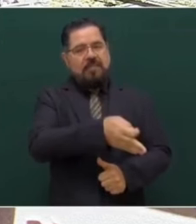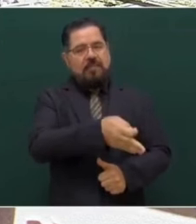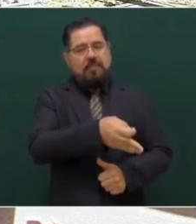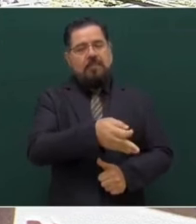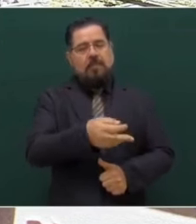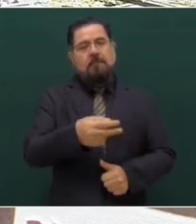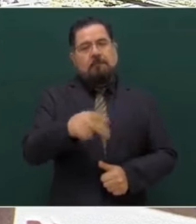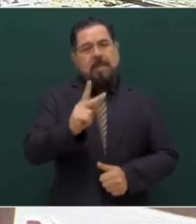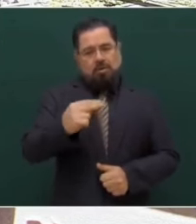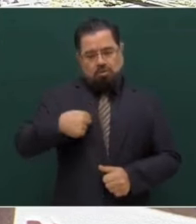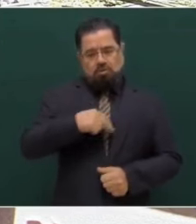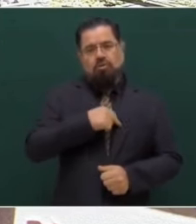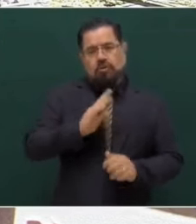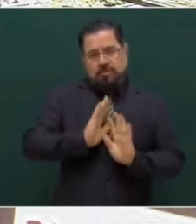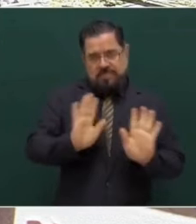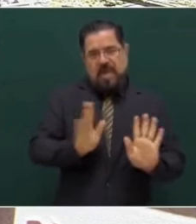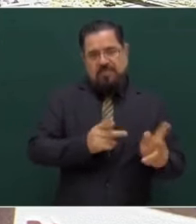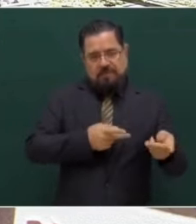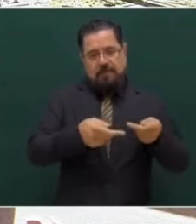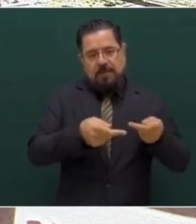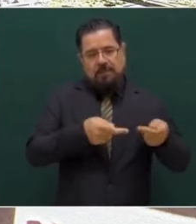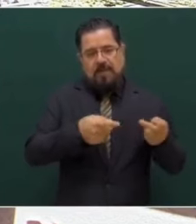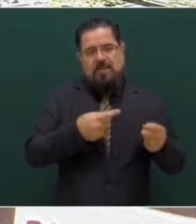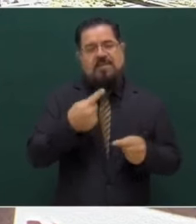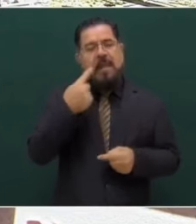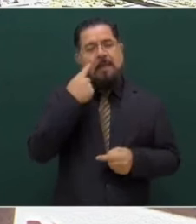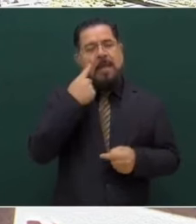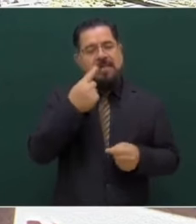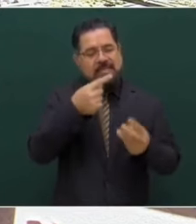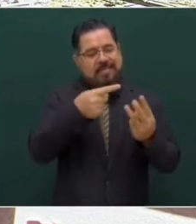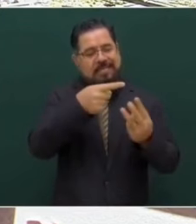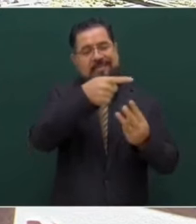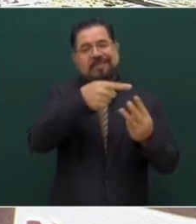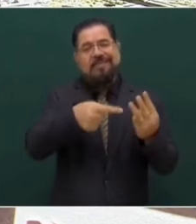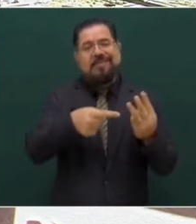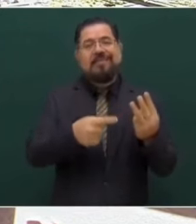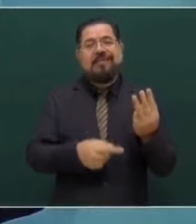¿no? Sí, ¿quiénes van ahí?